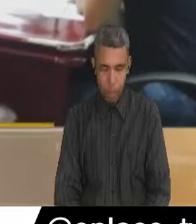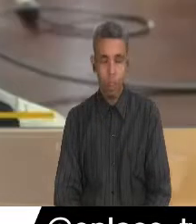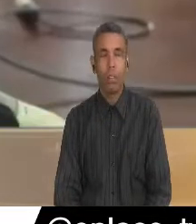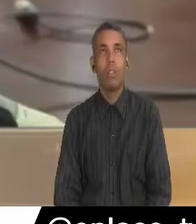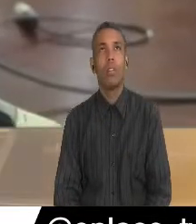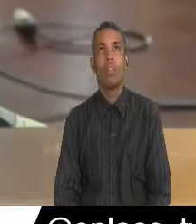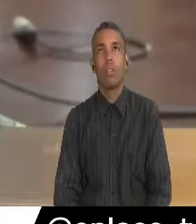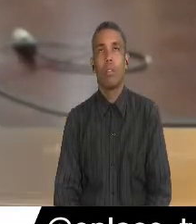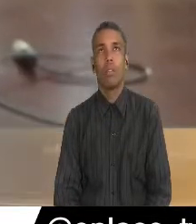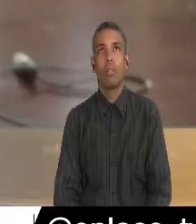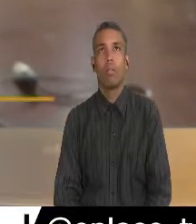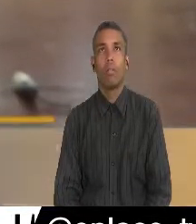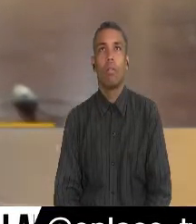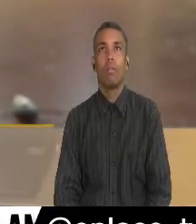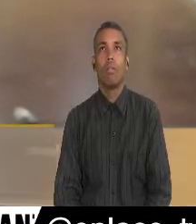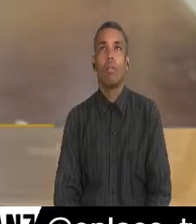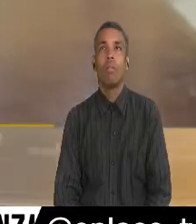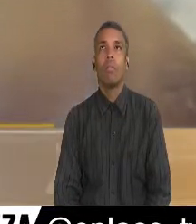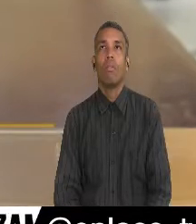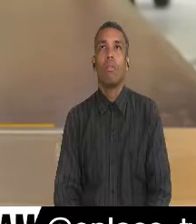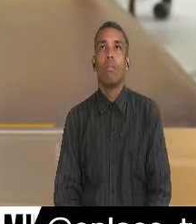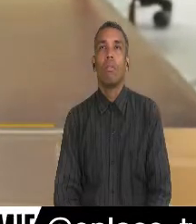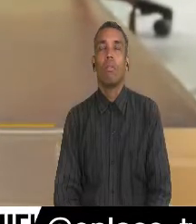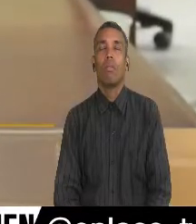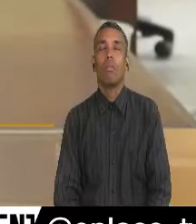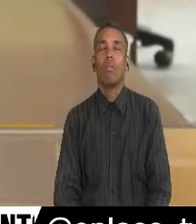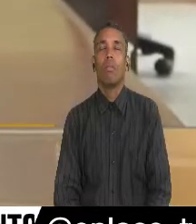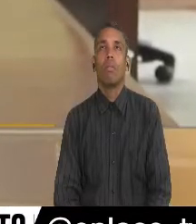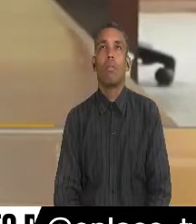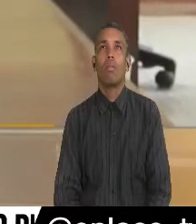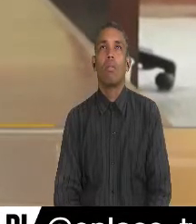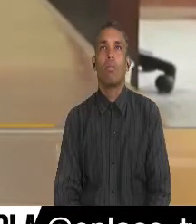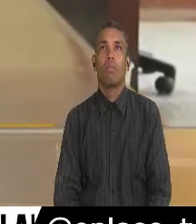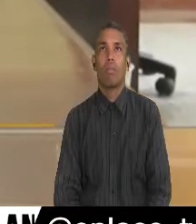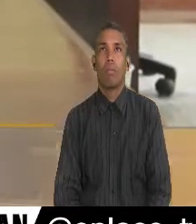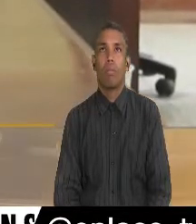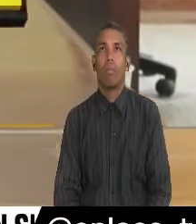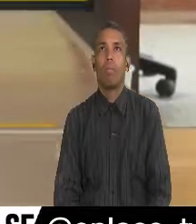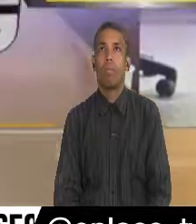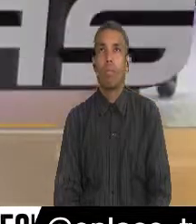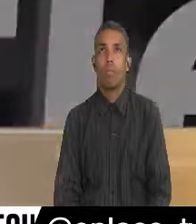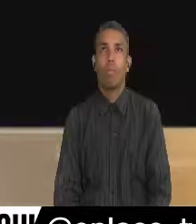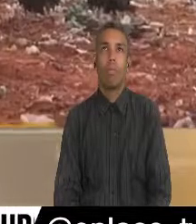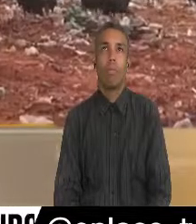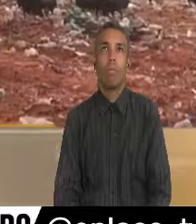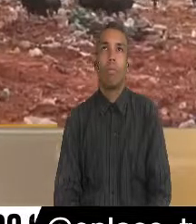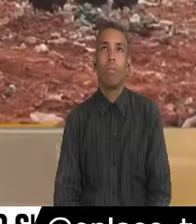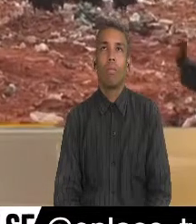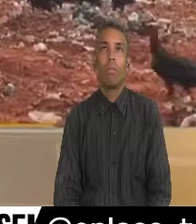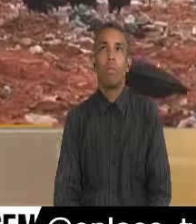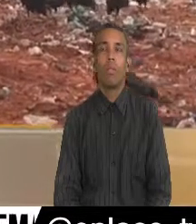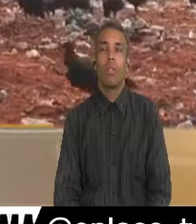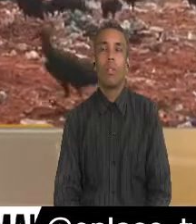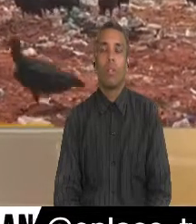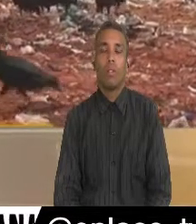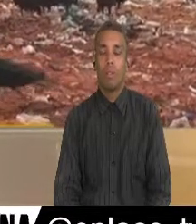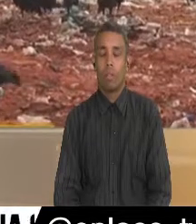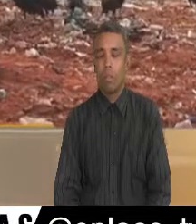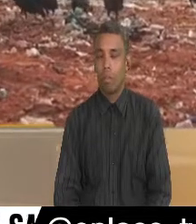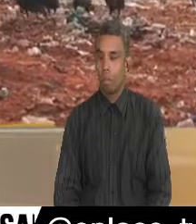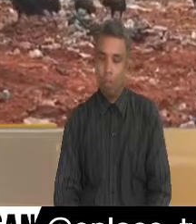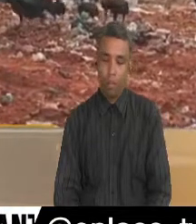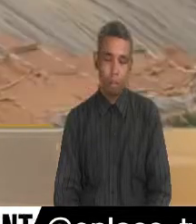como exención de impuestos a sobretasa bomberil. El presidente del Cabildo así lo ha informado en las noticias. Ante sanción de la Corporación Autónoma